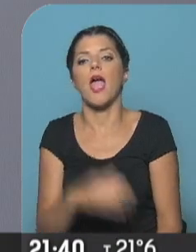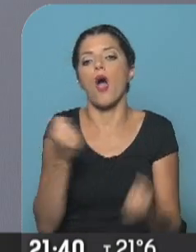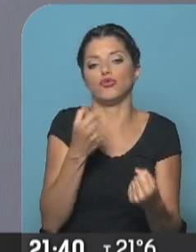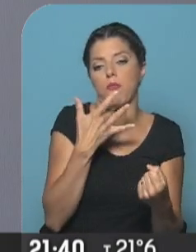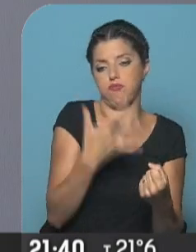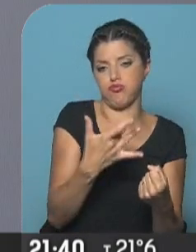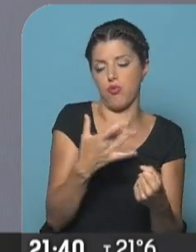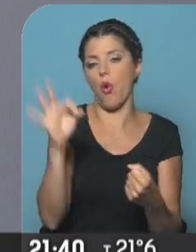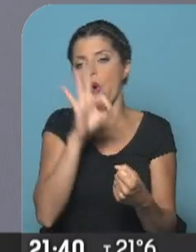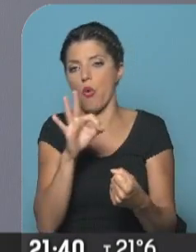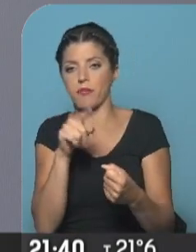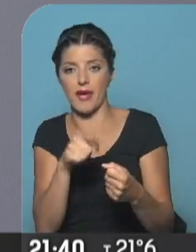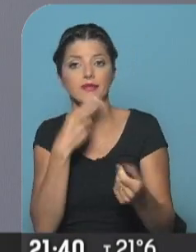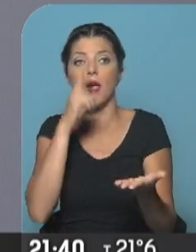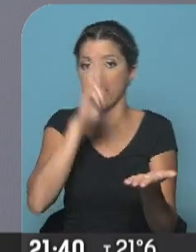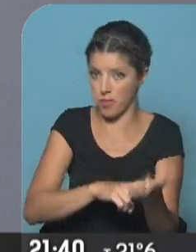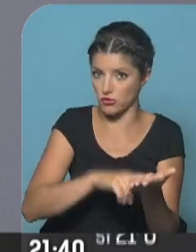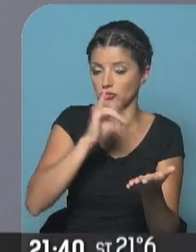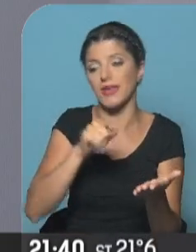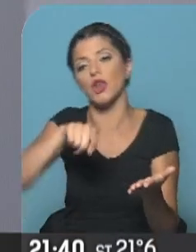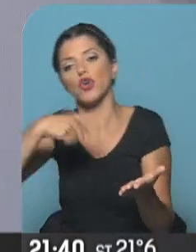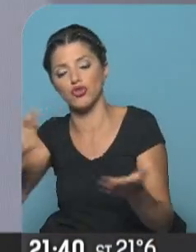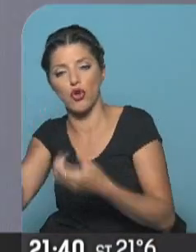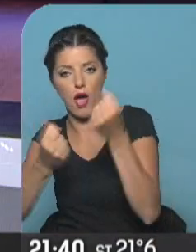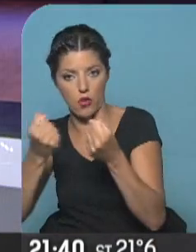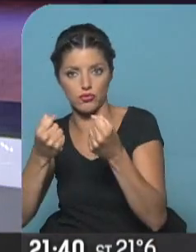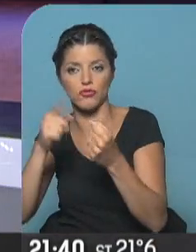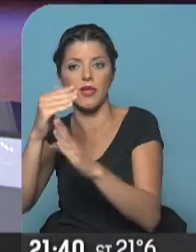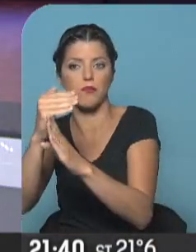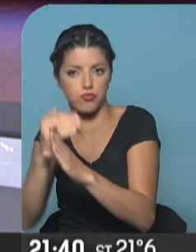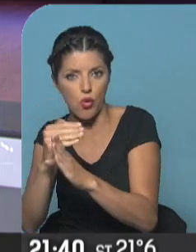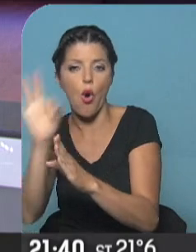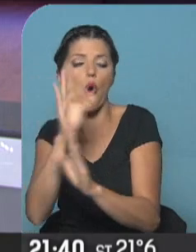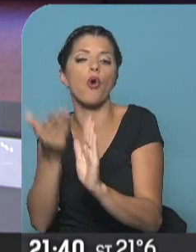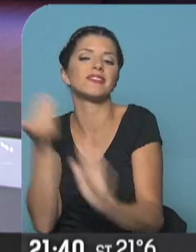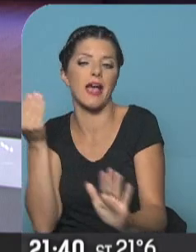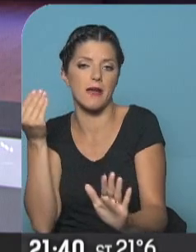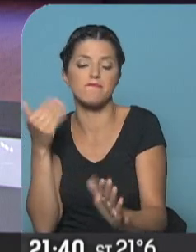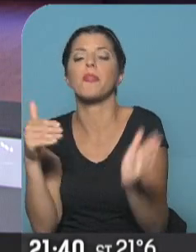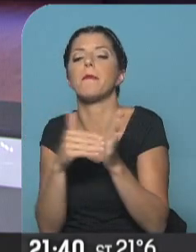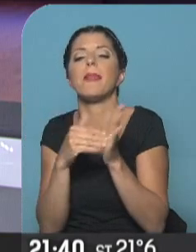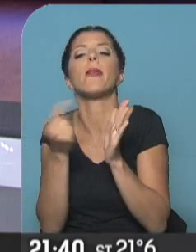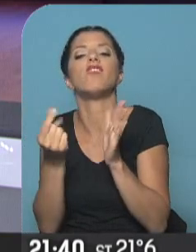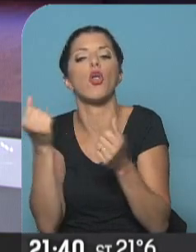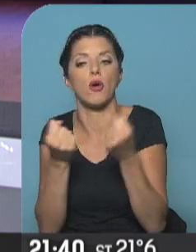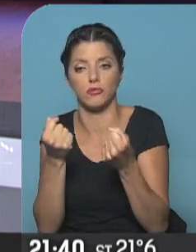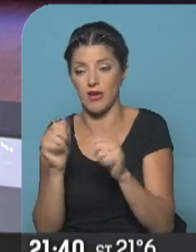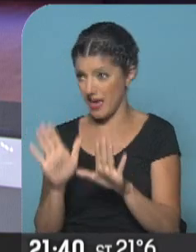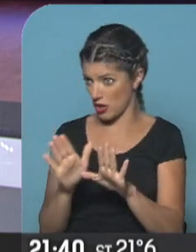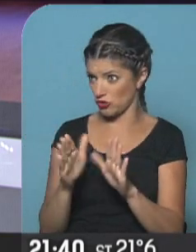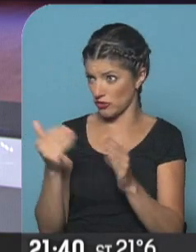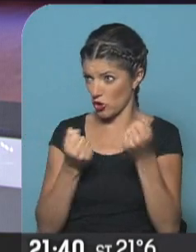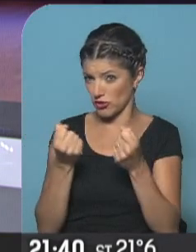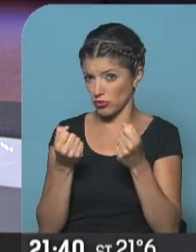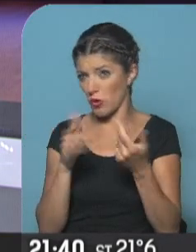gama sean grabados y los otros reducir la tasa o hasta eliminarlo, depende de los montos. O sea, la gama media pagaría menos impuestos para que se